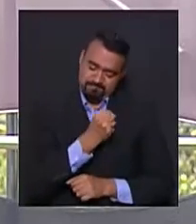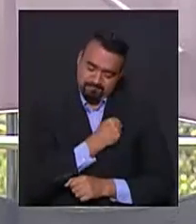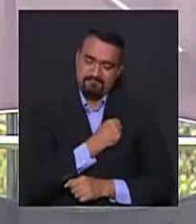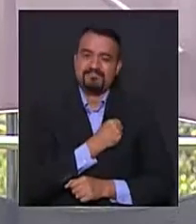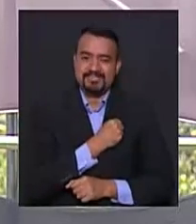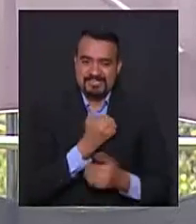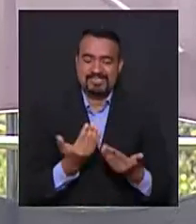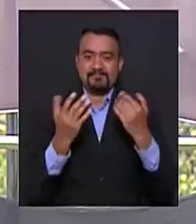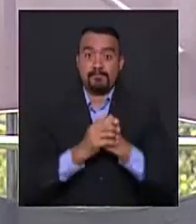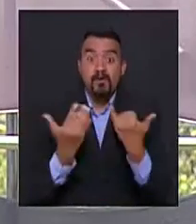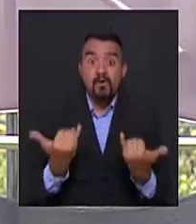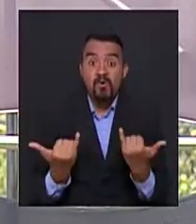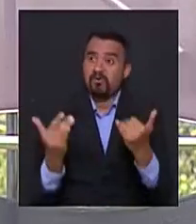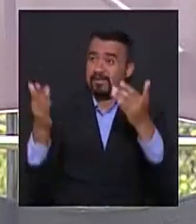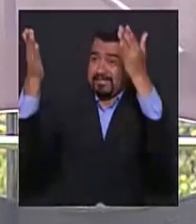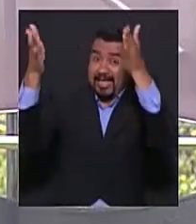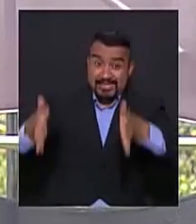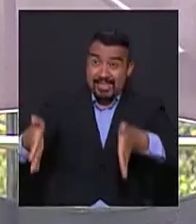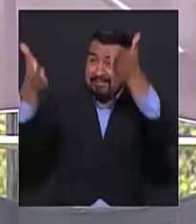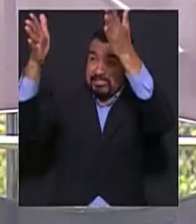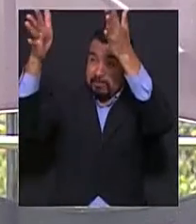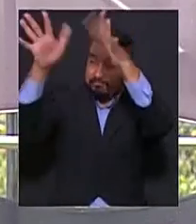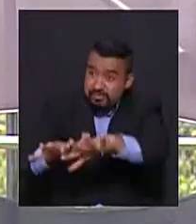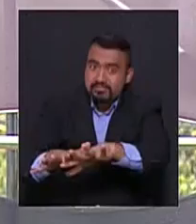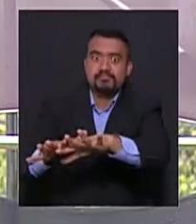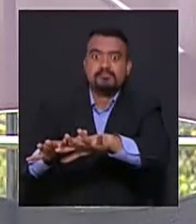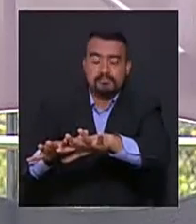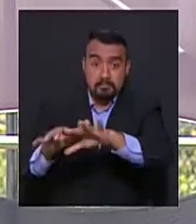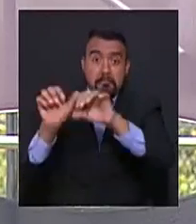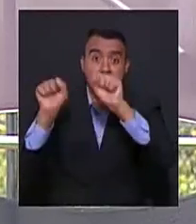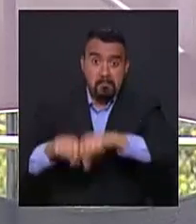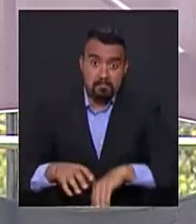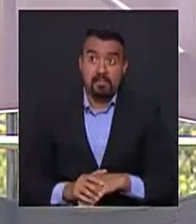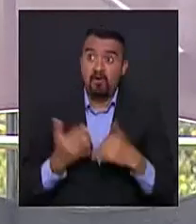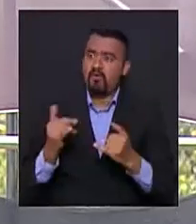un símbolo para encender la esperanza. Hoy